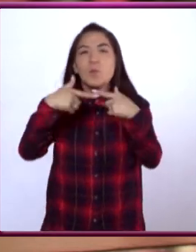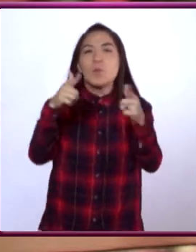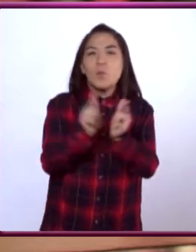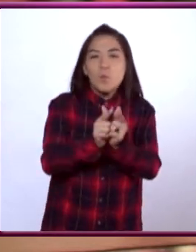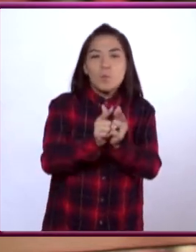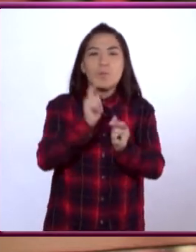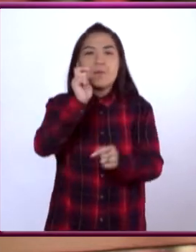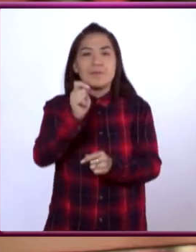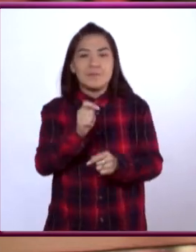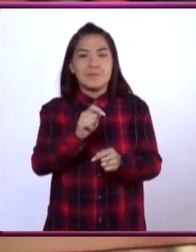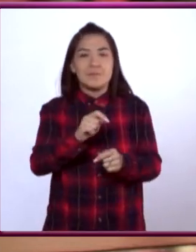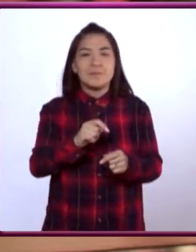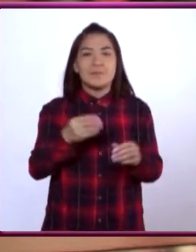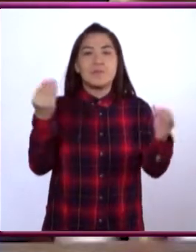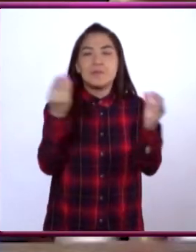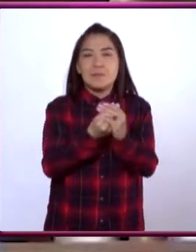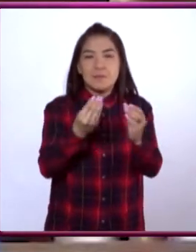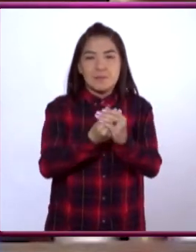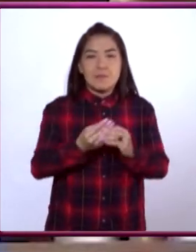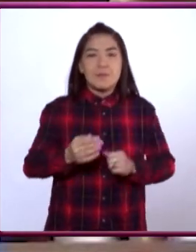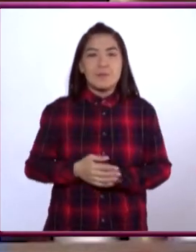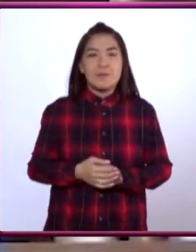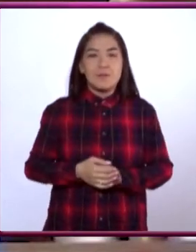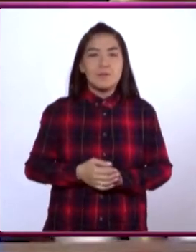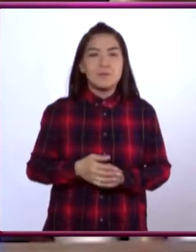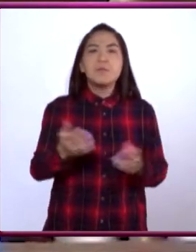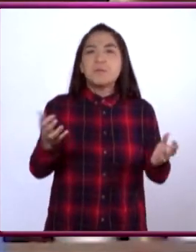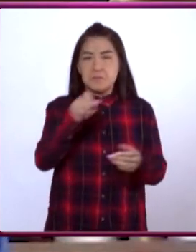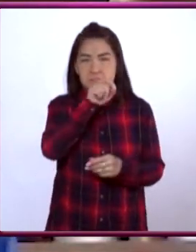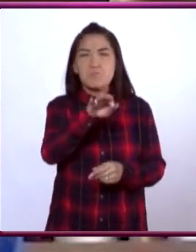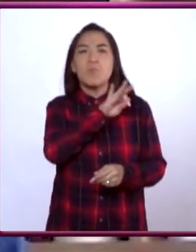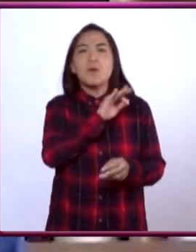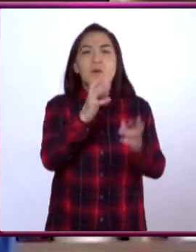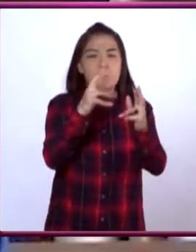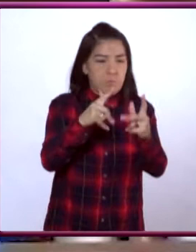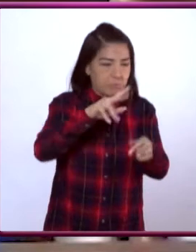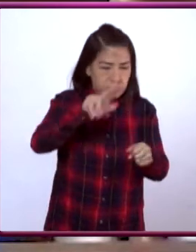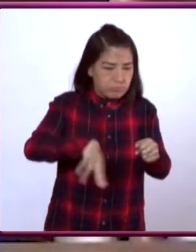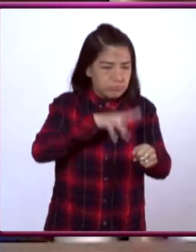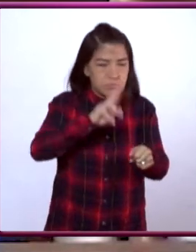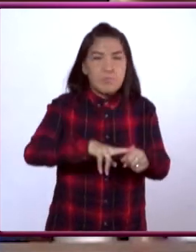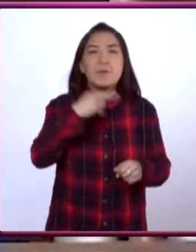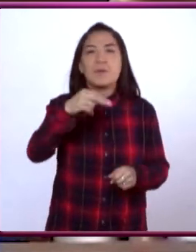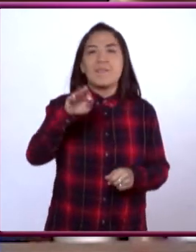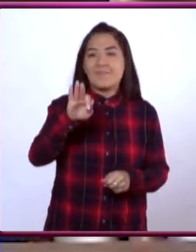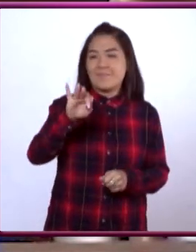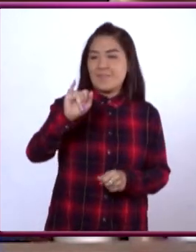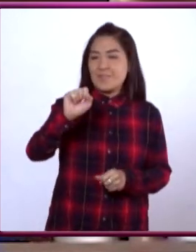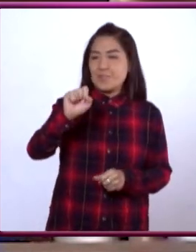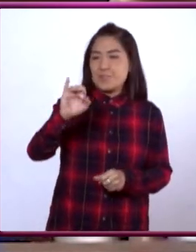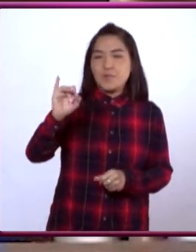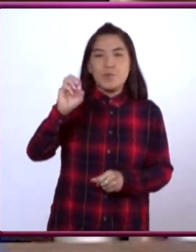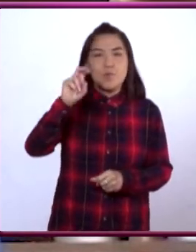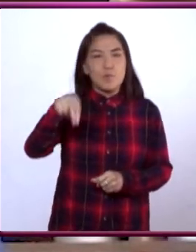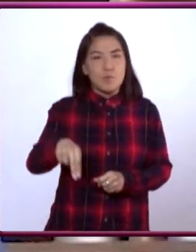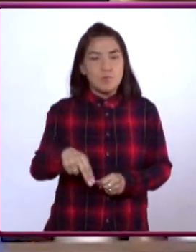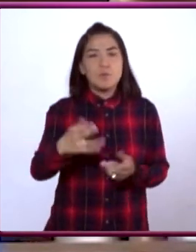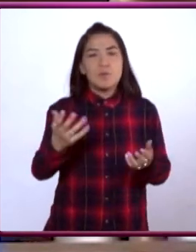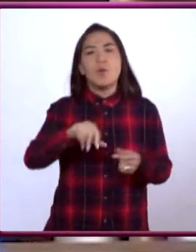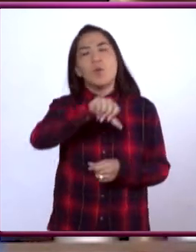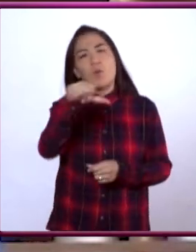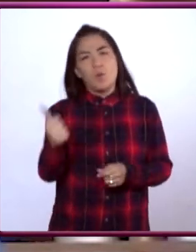neutrónica, como los núcleos del uranio. De hecho, puede ocurrir incluso de una manera natural, y eso se llama fisión.